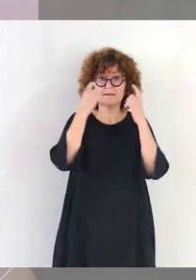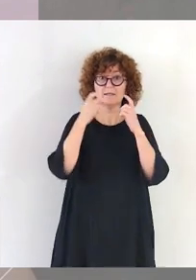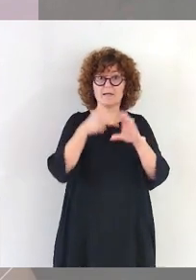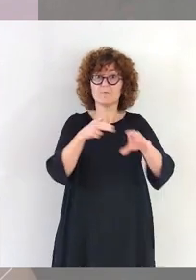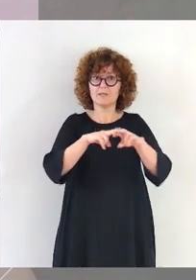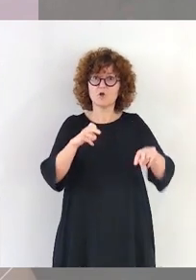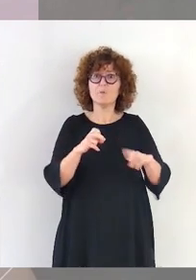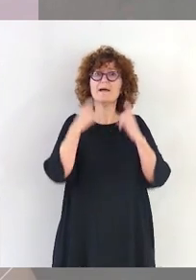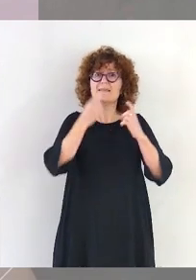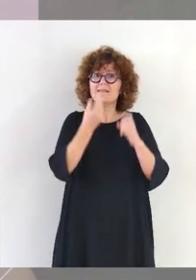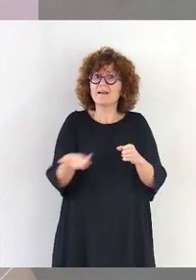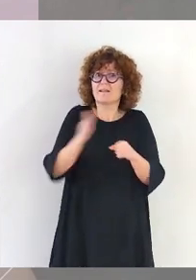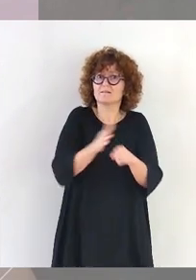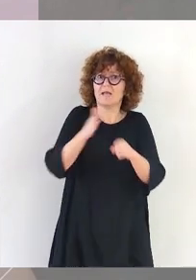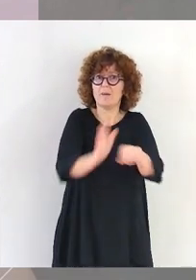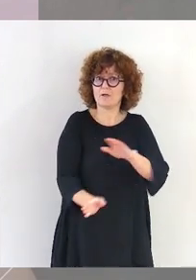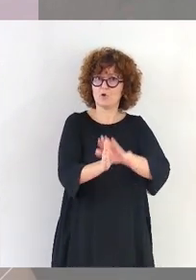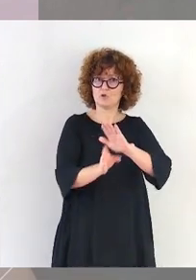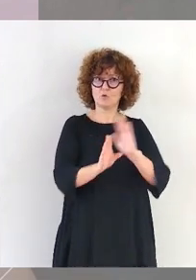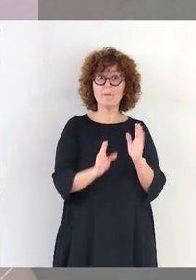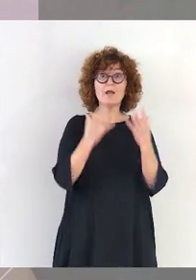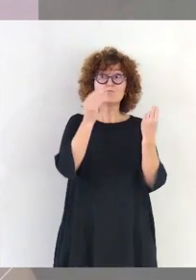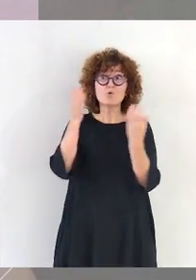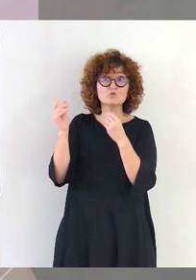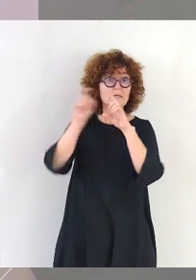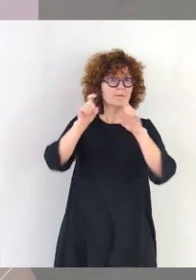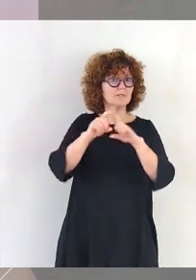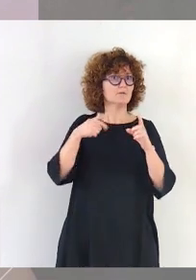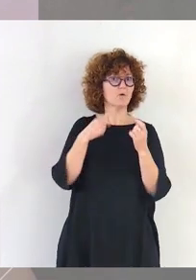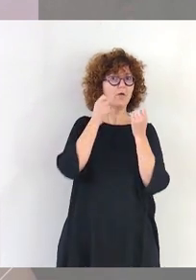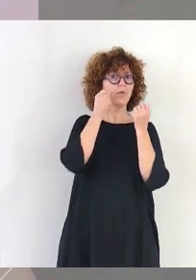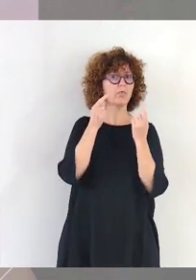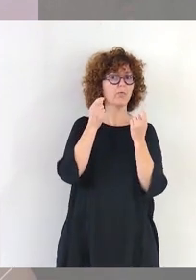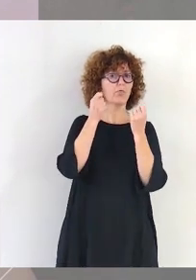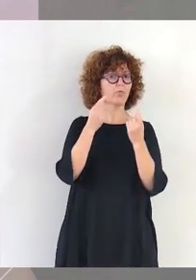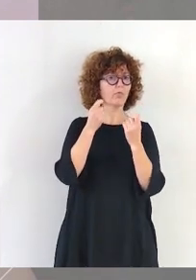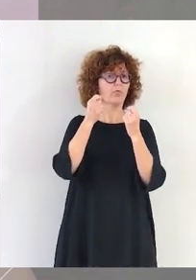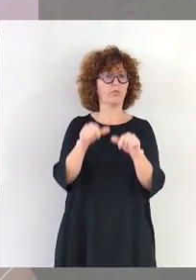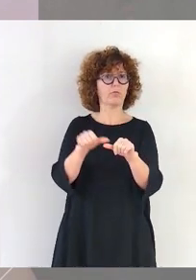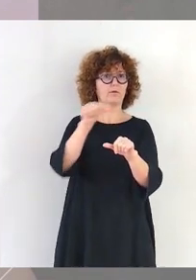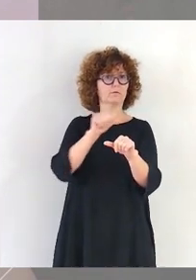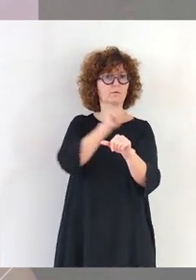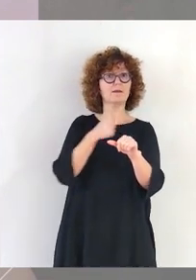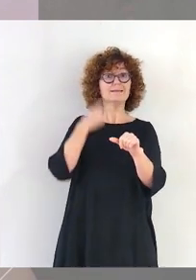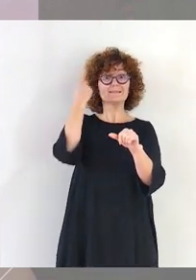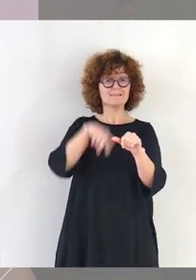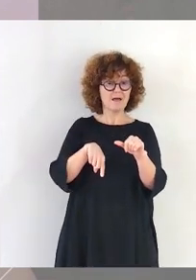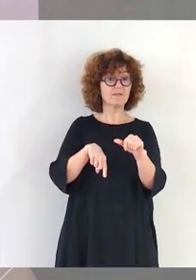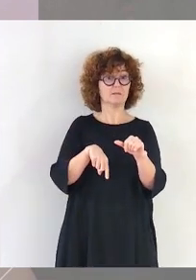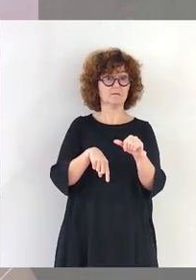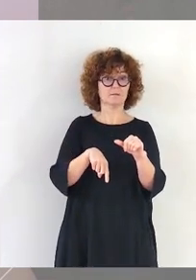intentándolo Pero insisto muchas de las empresas lo que yo voy viendo ya hace mucho tiempo es que saben que su Horizonte